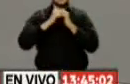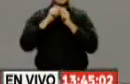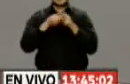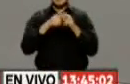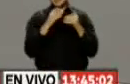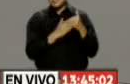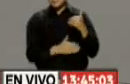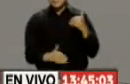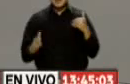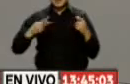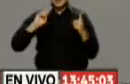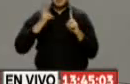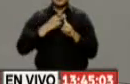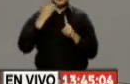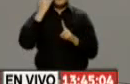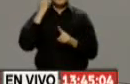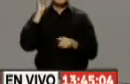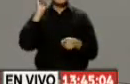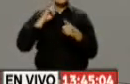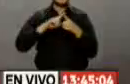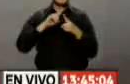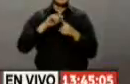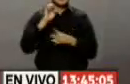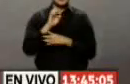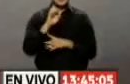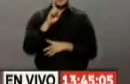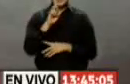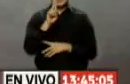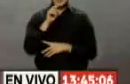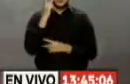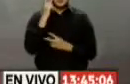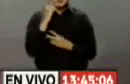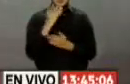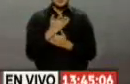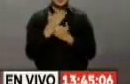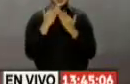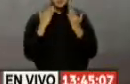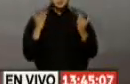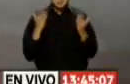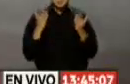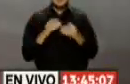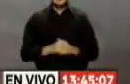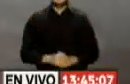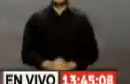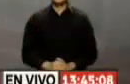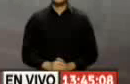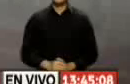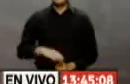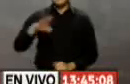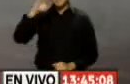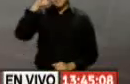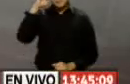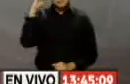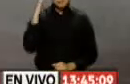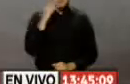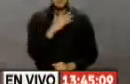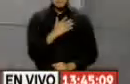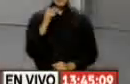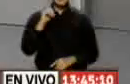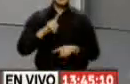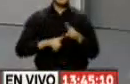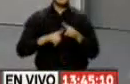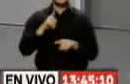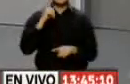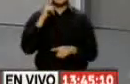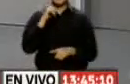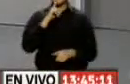Arranca hoy la segunda fecha del Campeonato Nacional. Edu Andino se encuentra con nosotros para ofrecernos más detalles. Hola, Edu. ¿Qué tal, mi querido Fabri, amigos y amigas